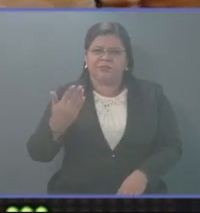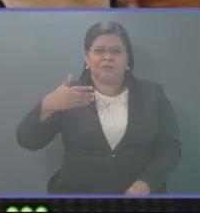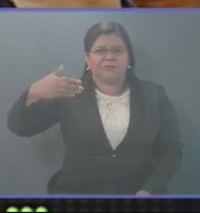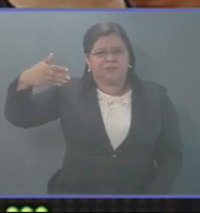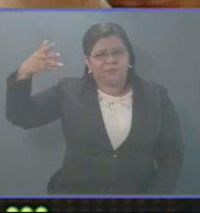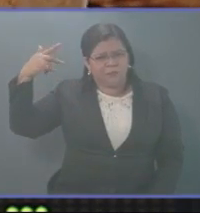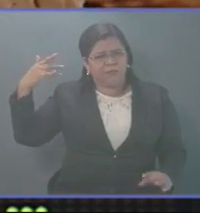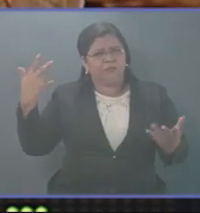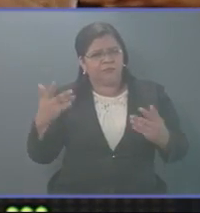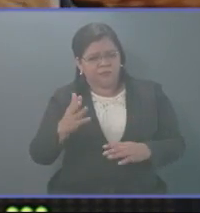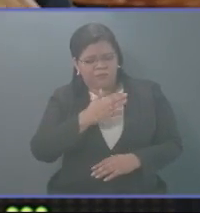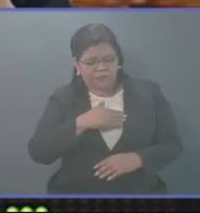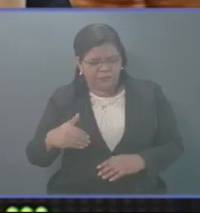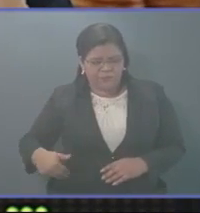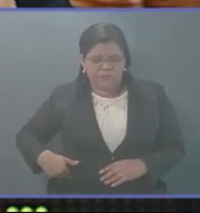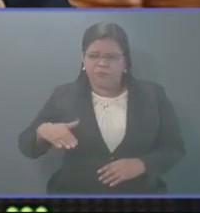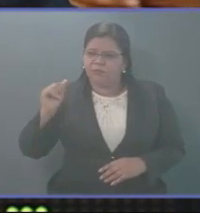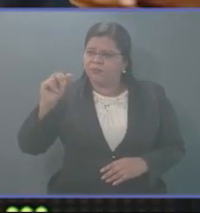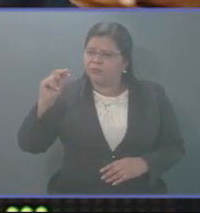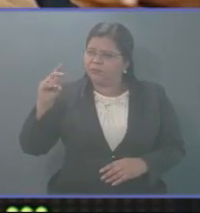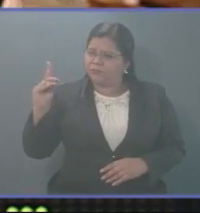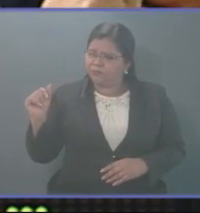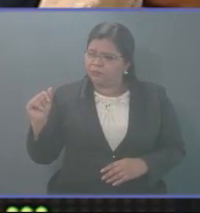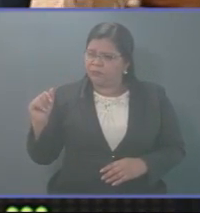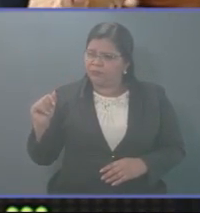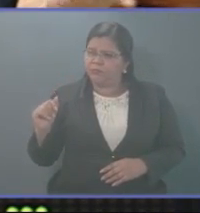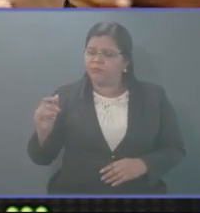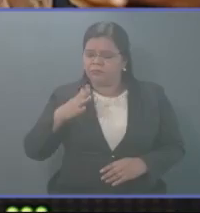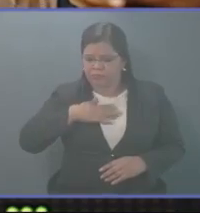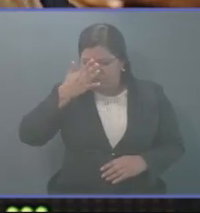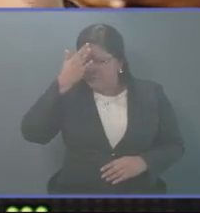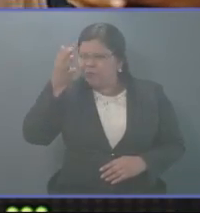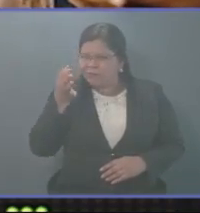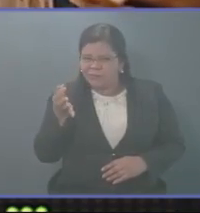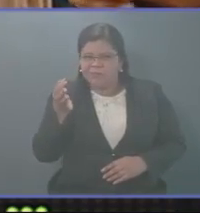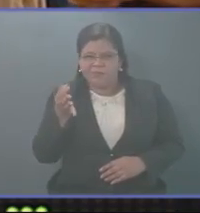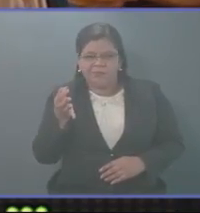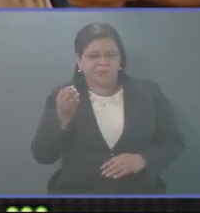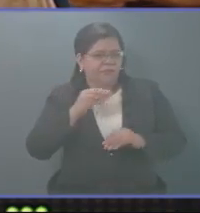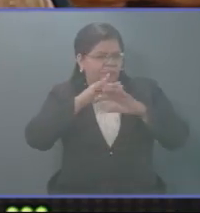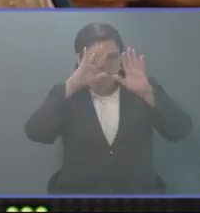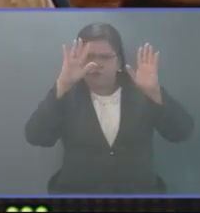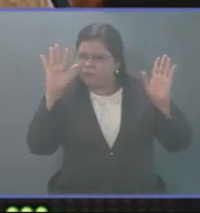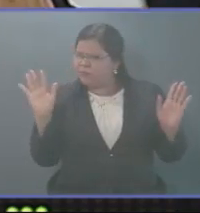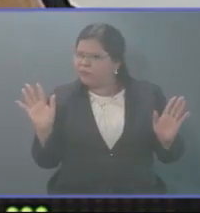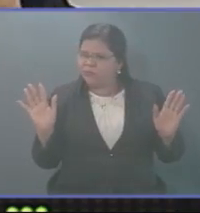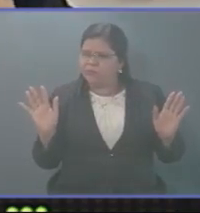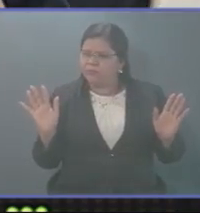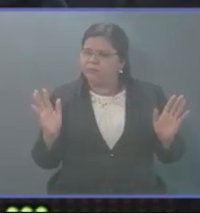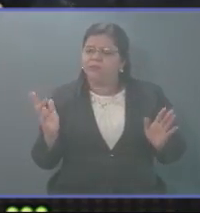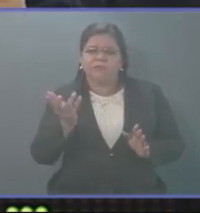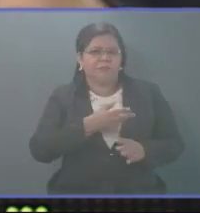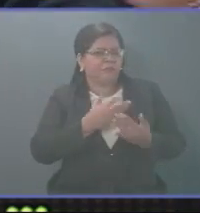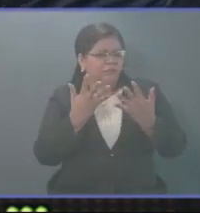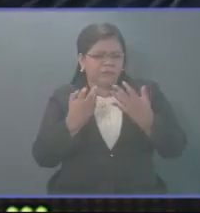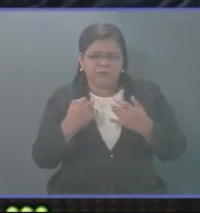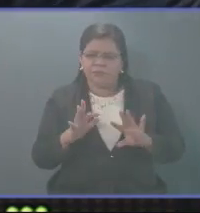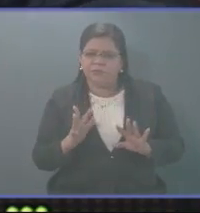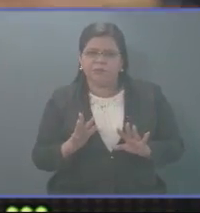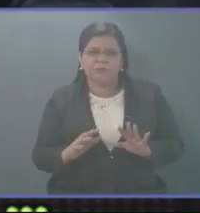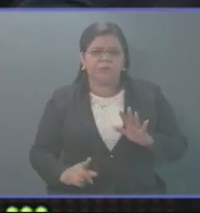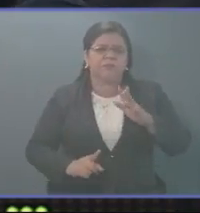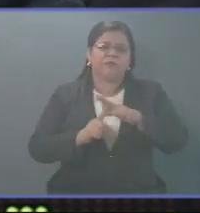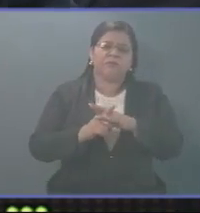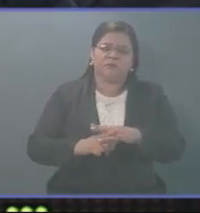los que ya ha dicho el presidente de ANDA aquí. Yo creo que estamos tan claros que lo que no queremos es que se descubra